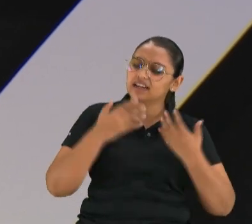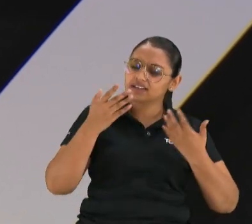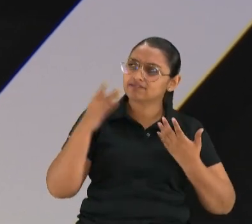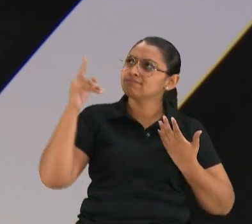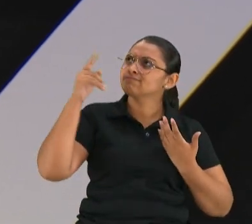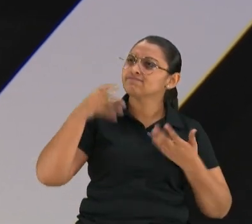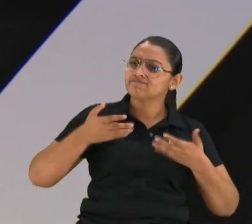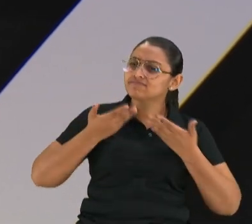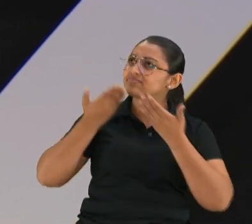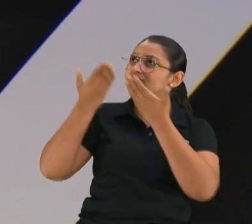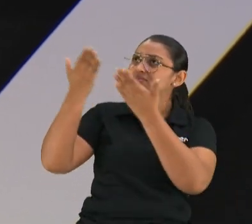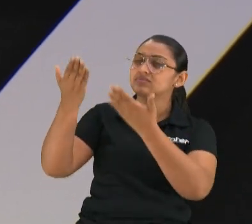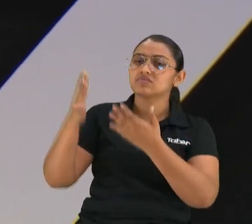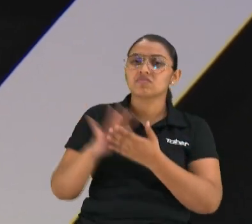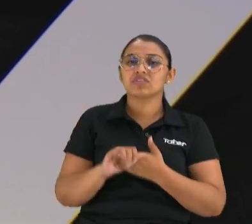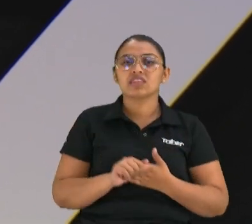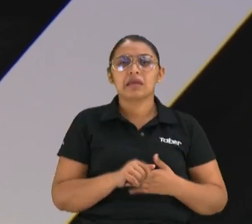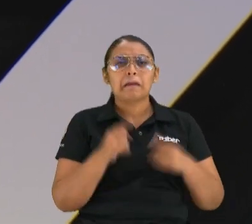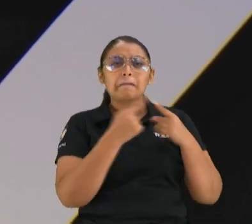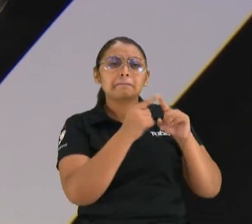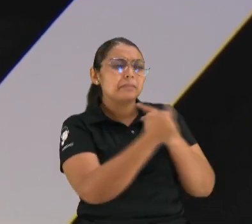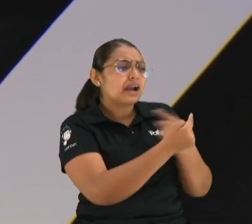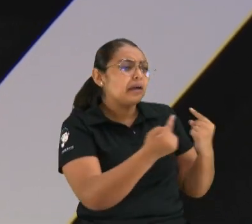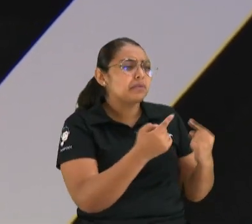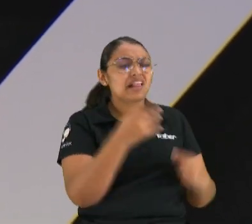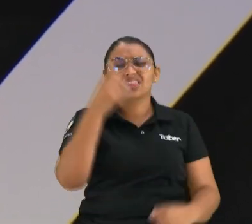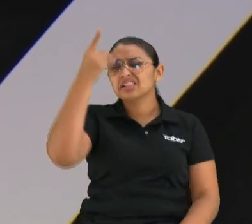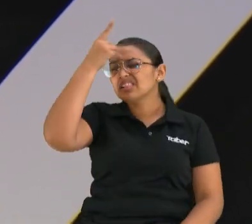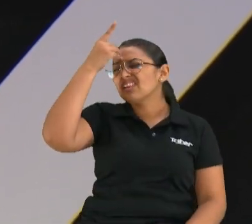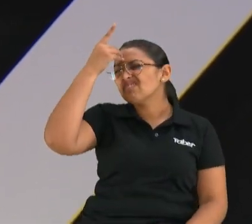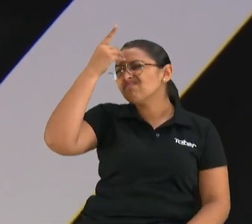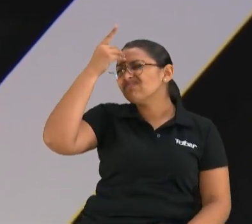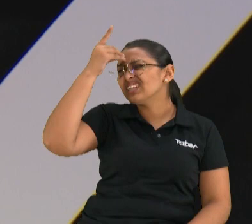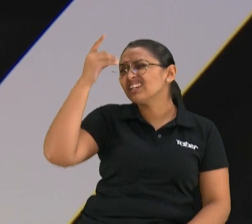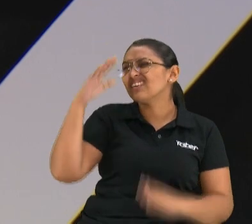hombre tal vez llegó el domingo me pastor ahí lo va a pasar viendo